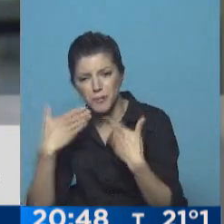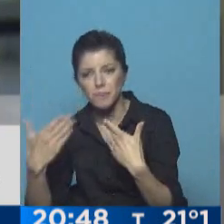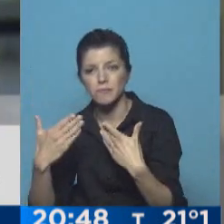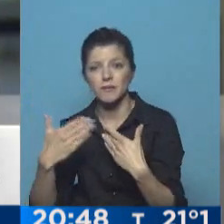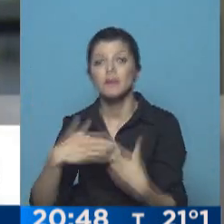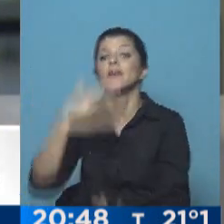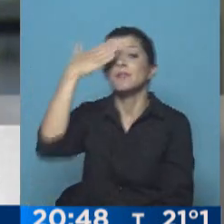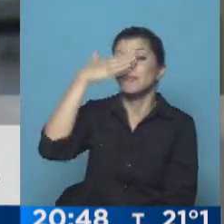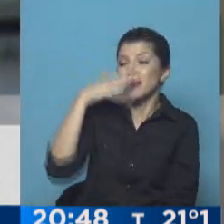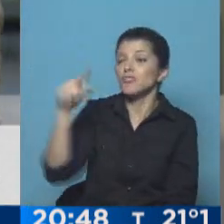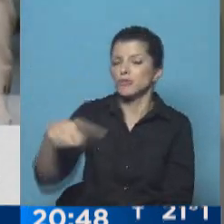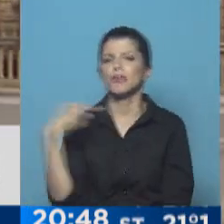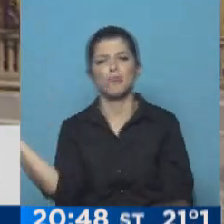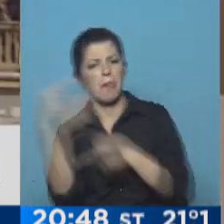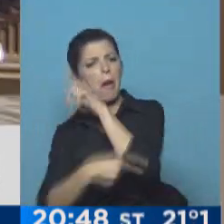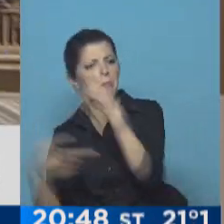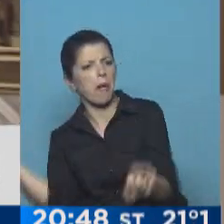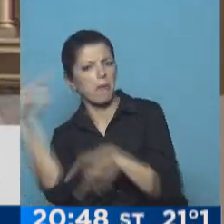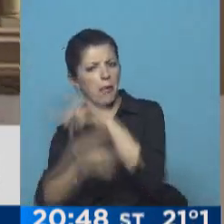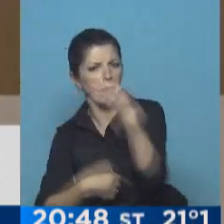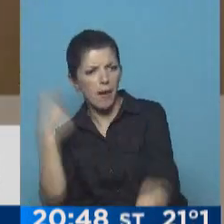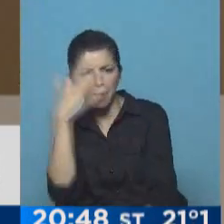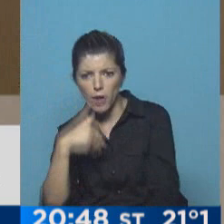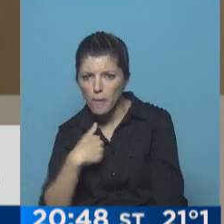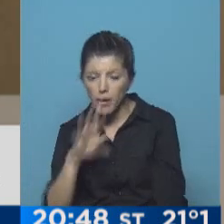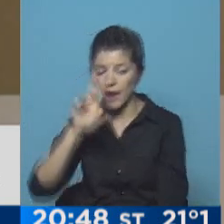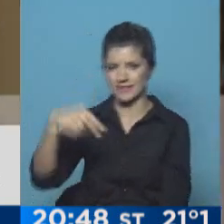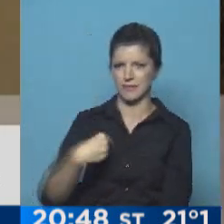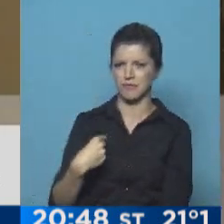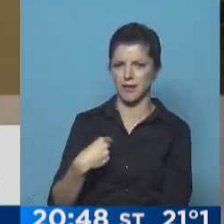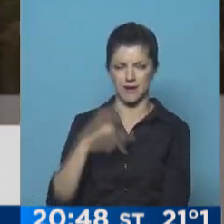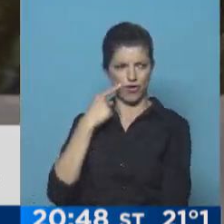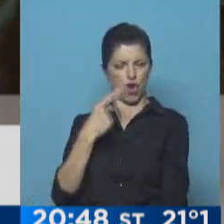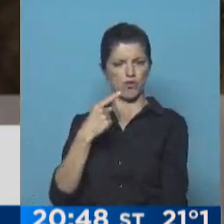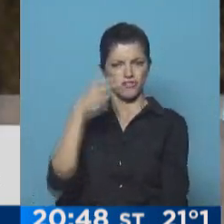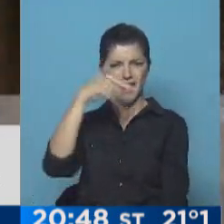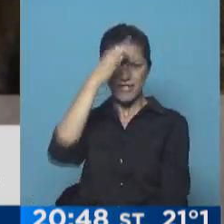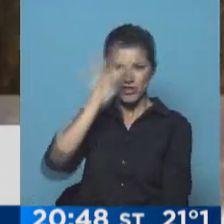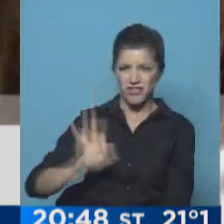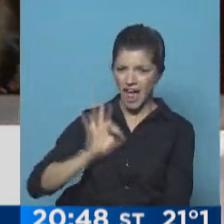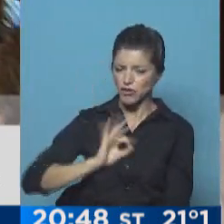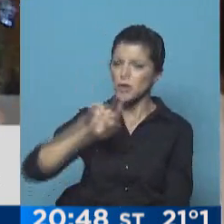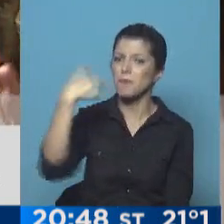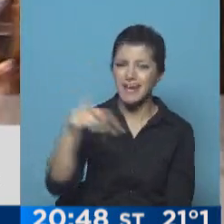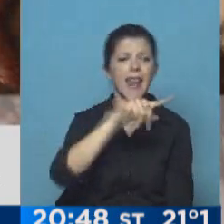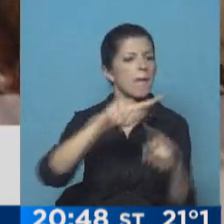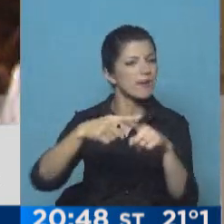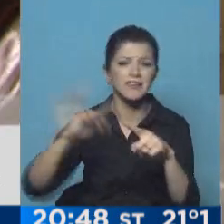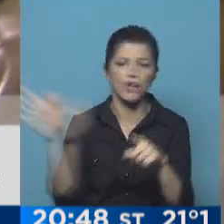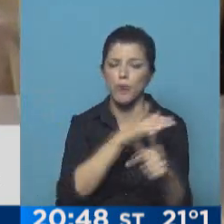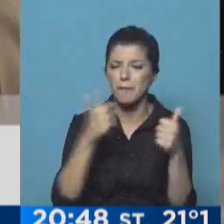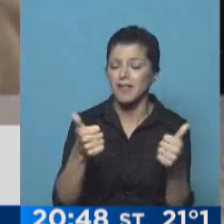después terminar recorriendo o reconociendo después de 12 años que estas políticas estaban bien